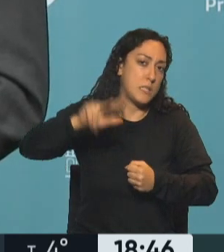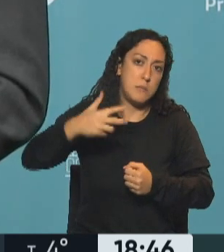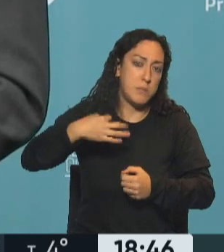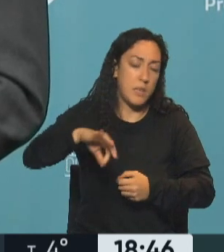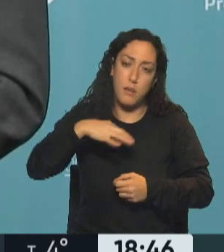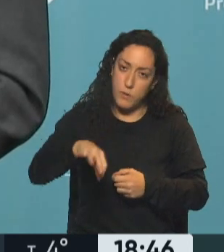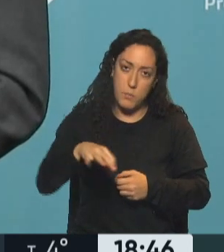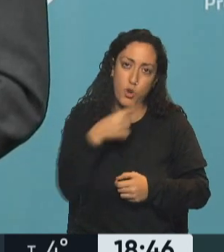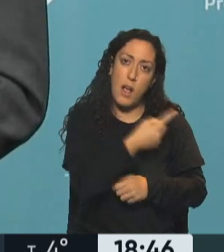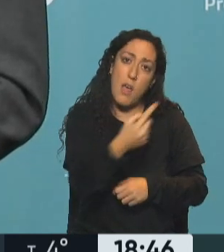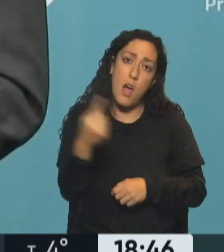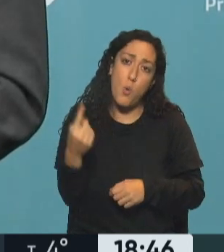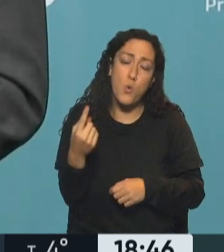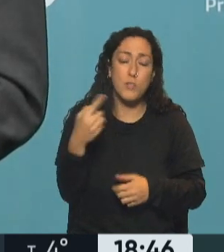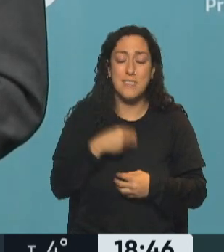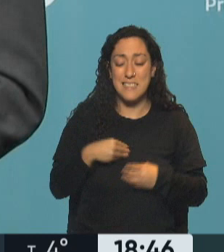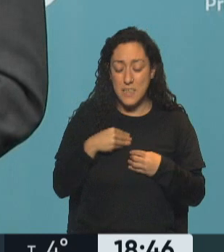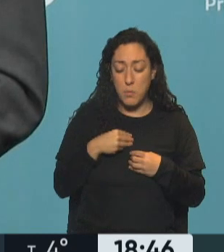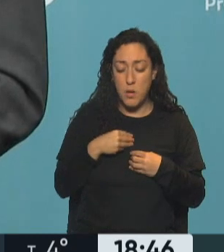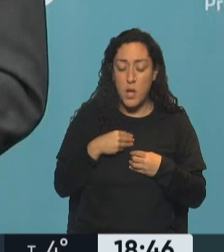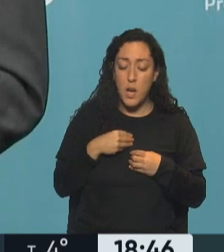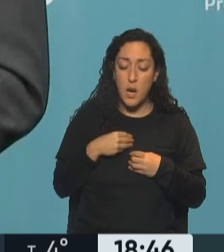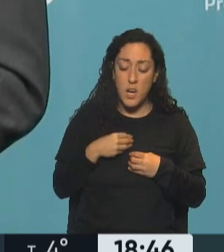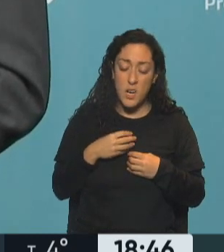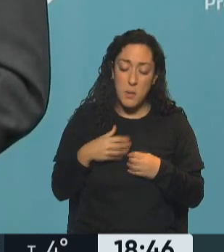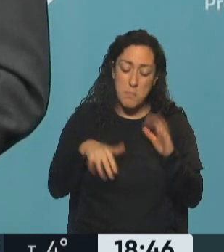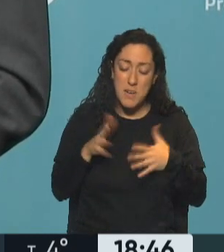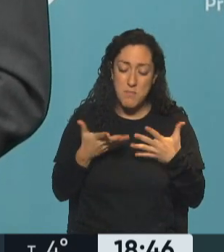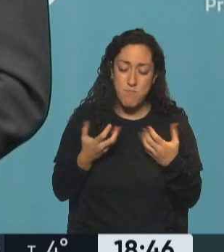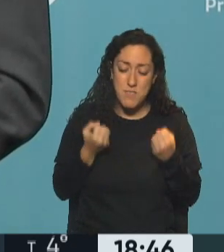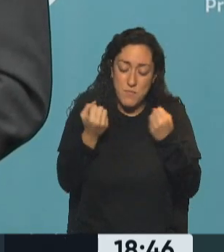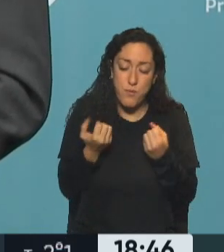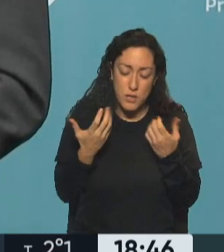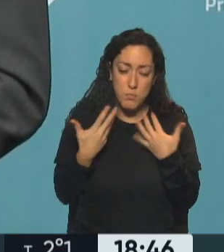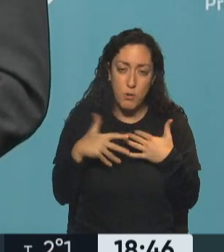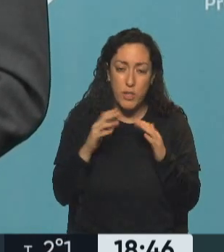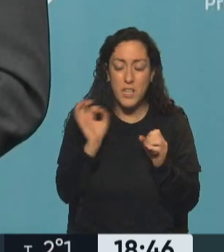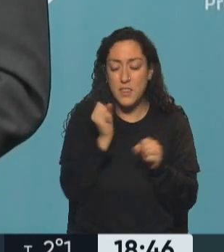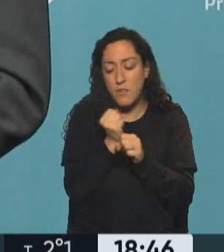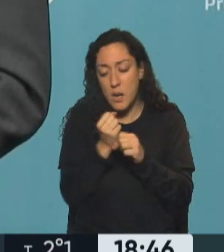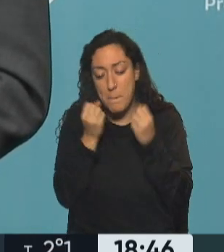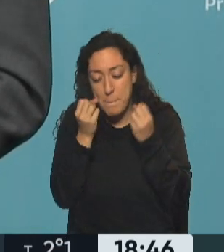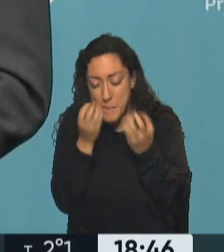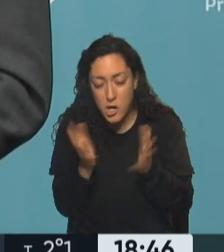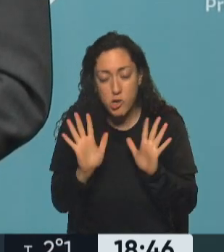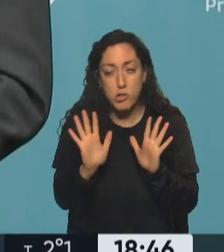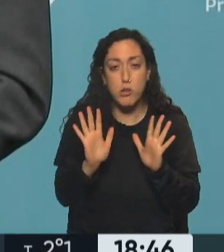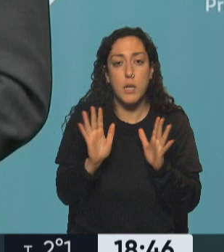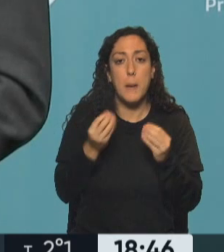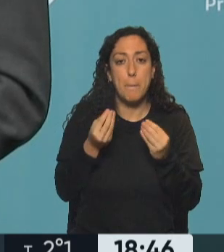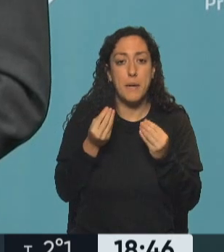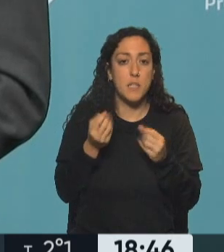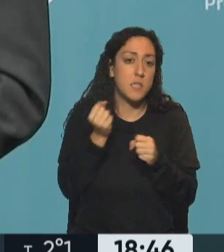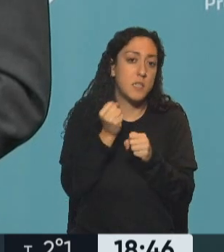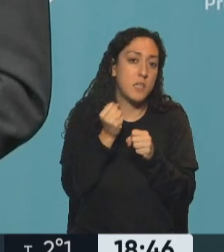esto siente que podría haber hecho más o podría haber corregido alguna acción para llegar a tener mayor fluidez en este